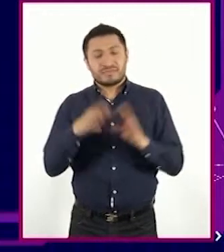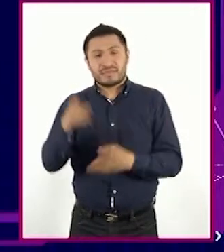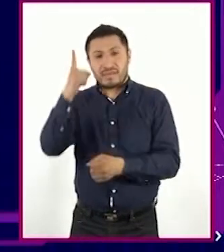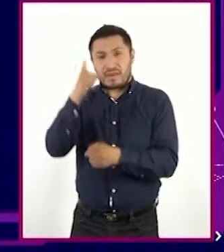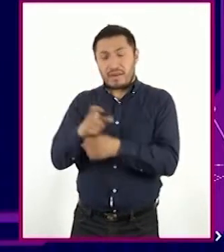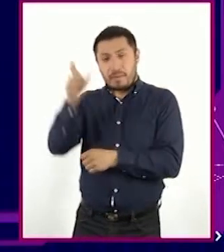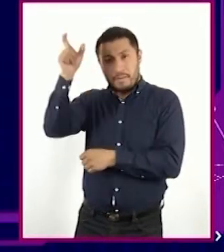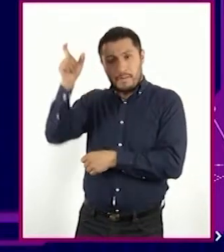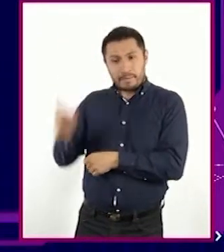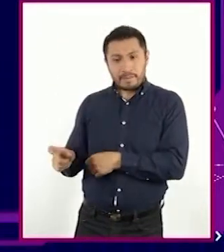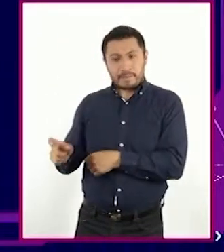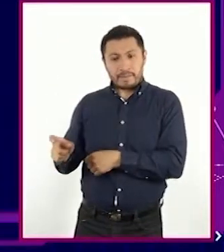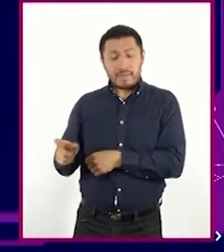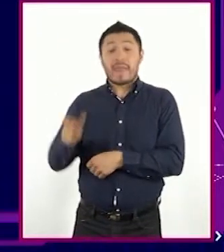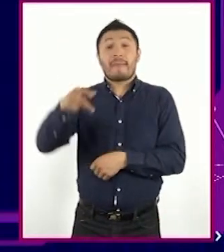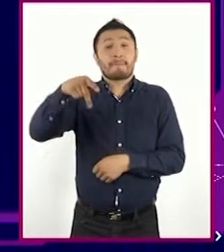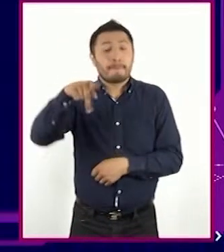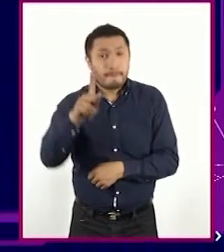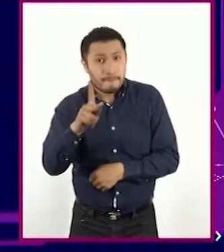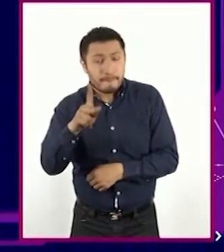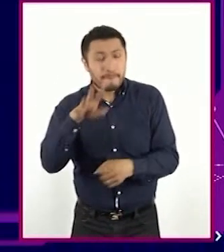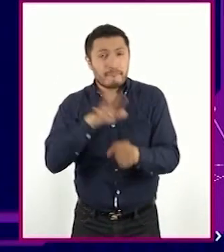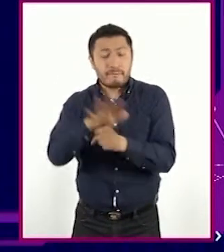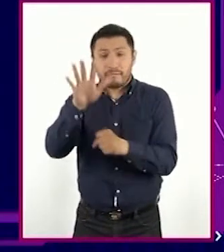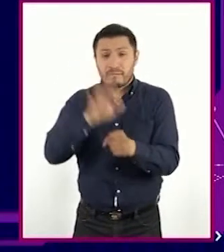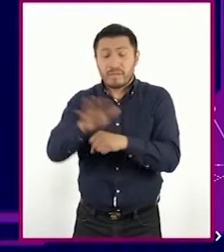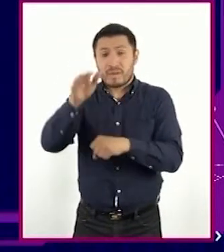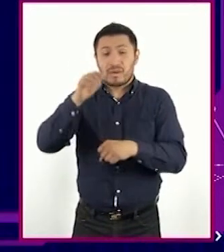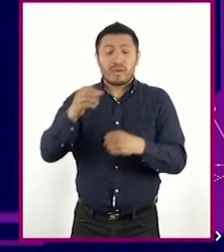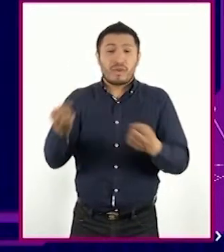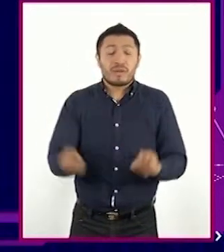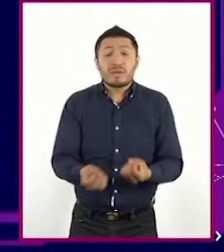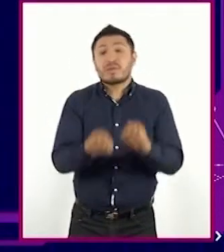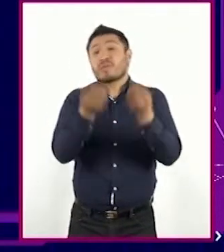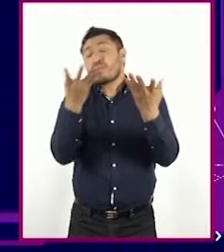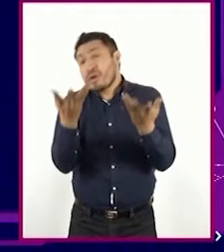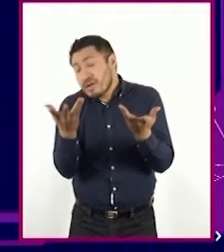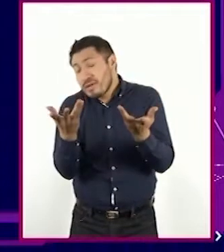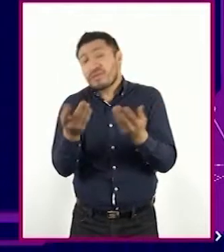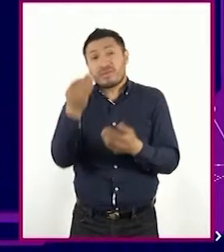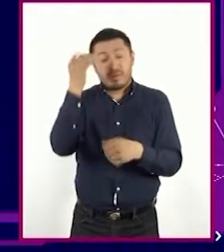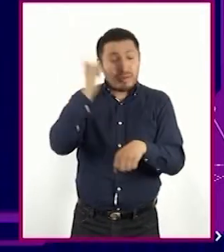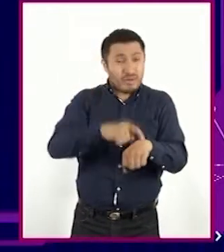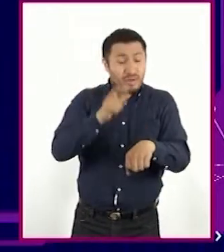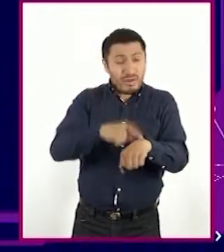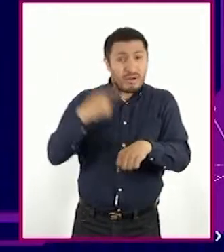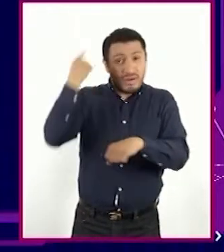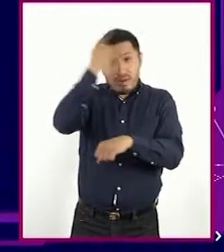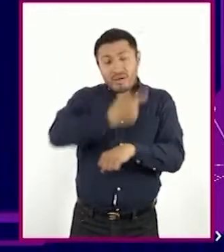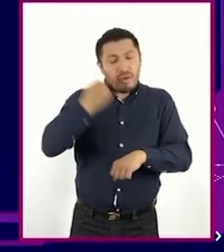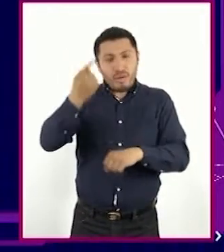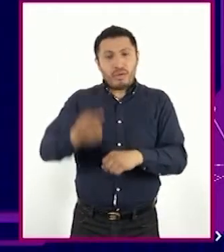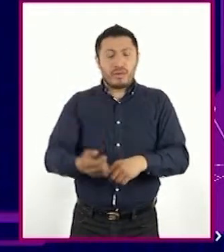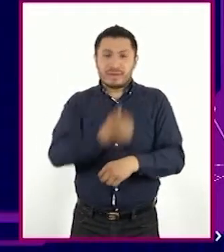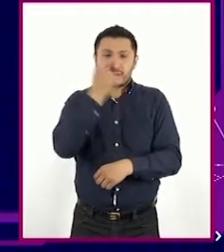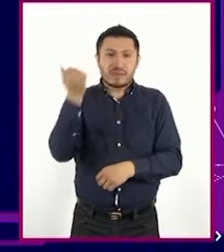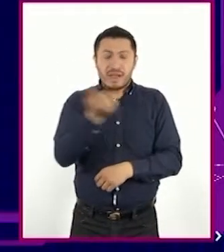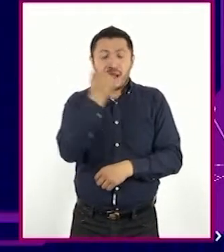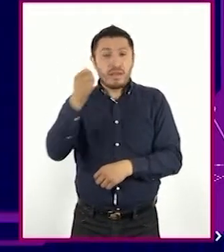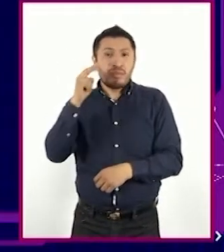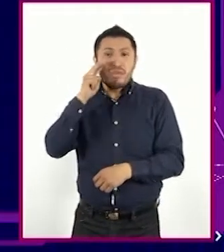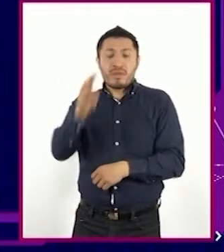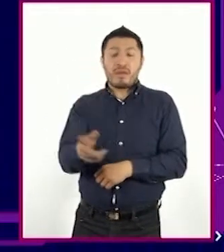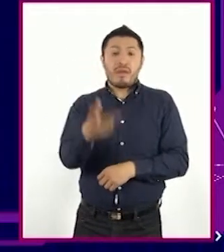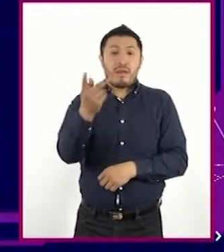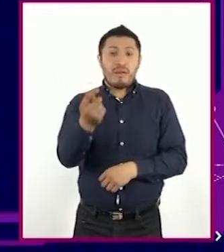primera columna. Sin embargo, ¿cuál es el número de horas que mayor porcentaje de los alumnos invierten en